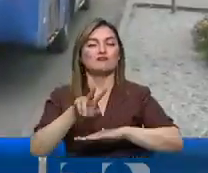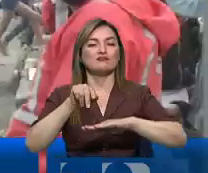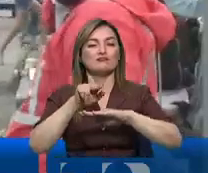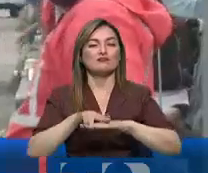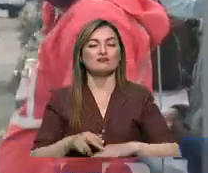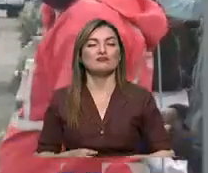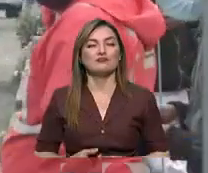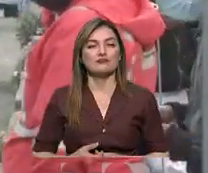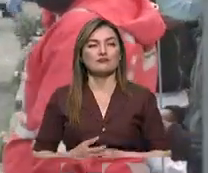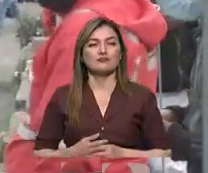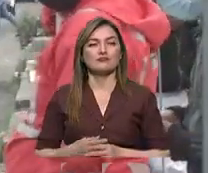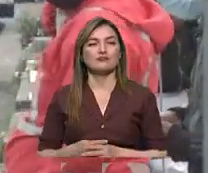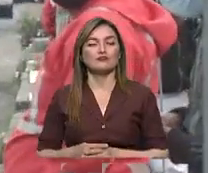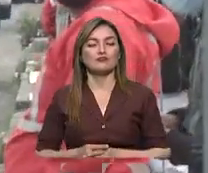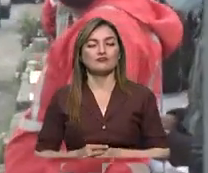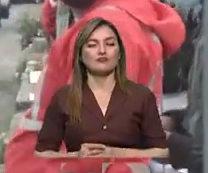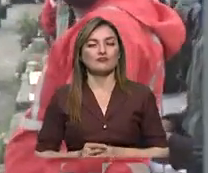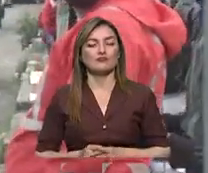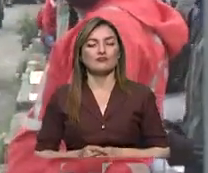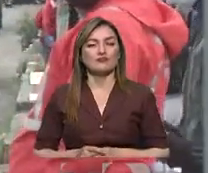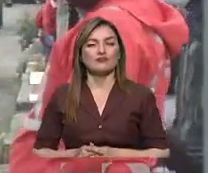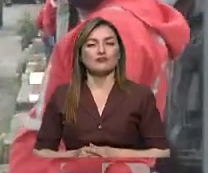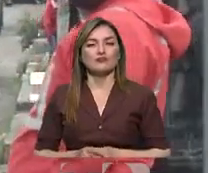normalidad en quito del inglés al de 24 horas